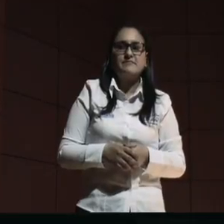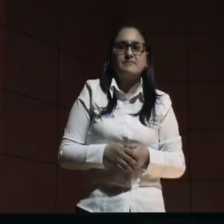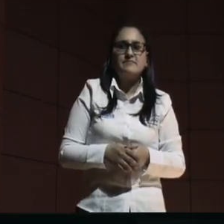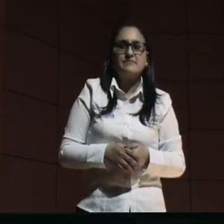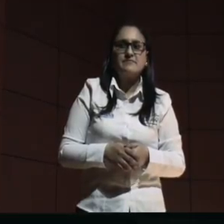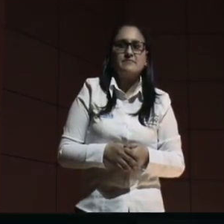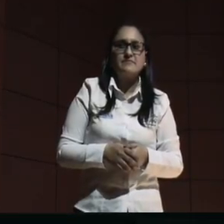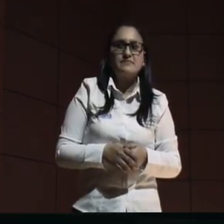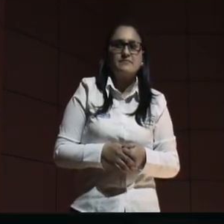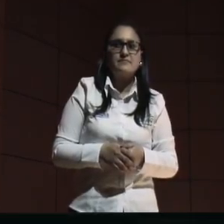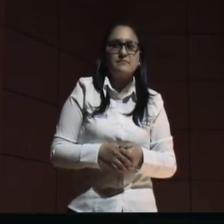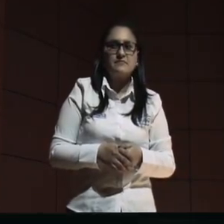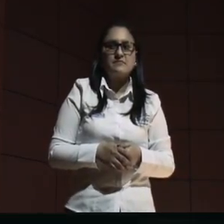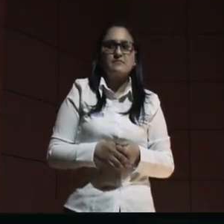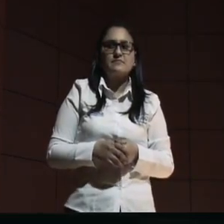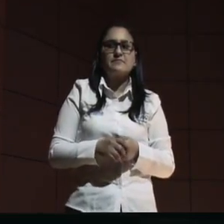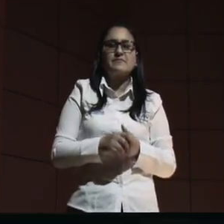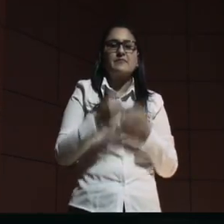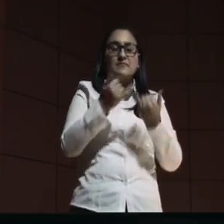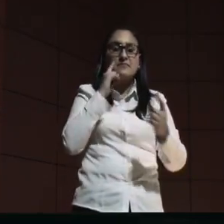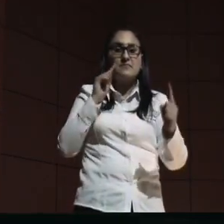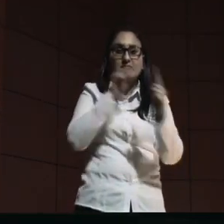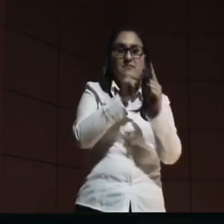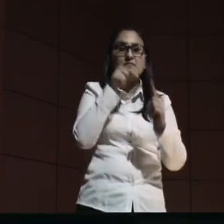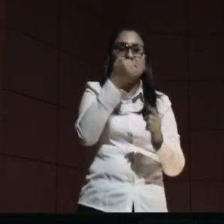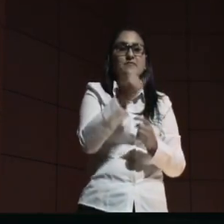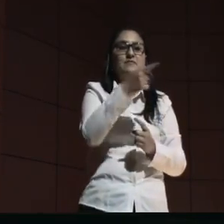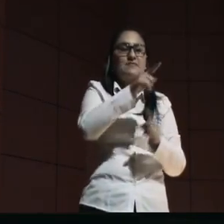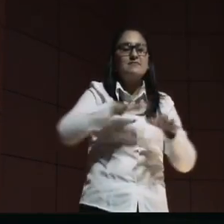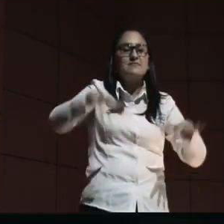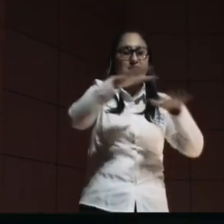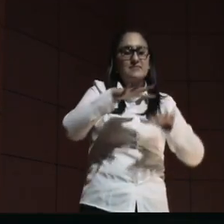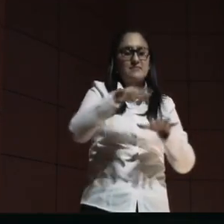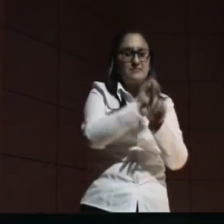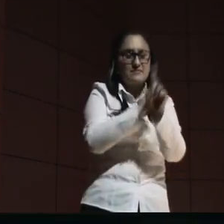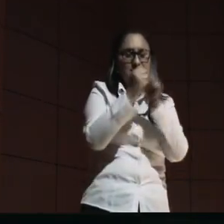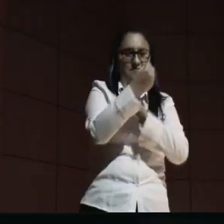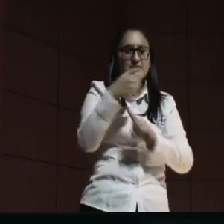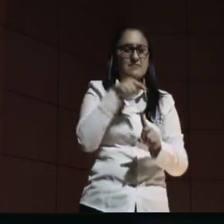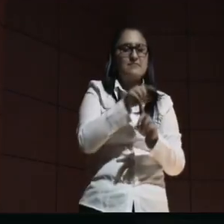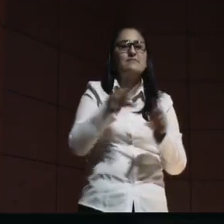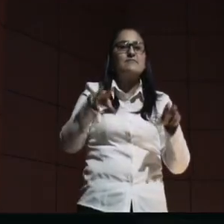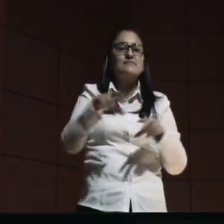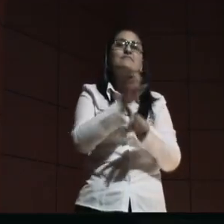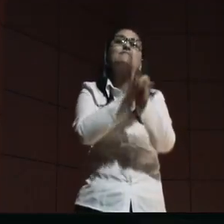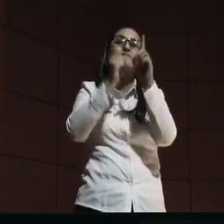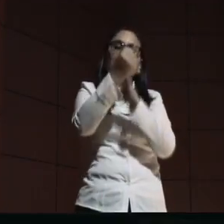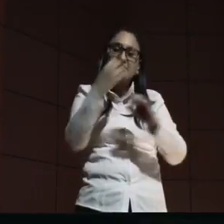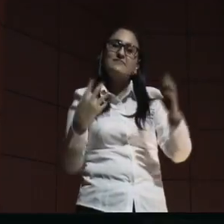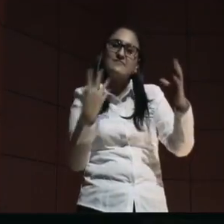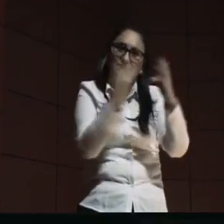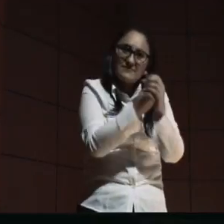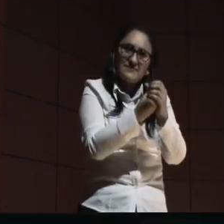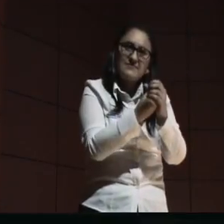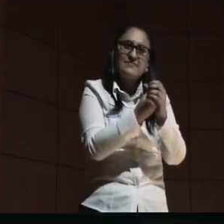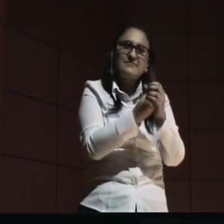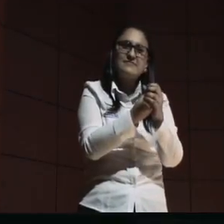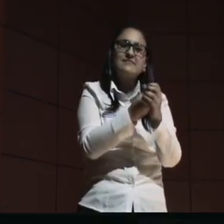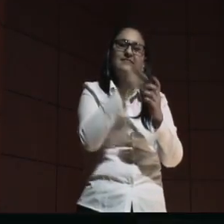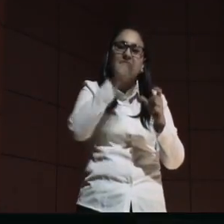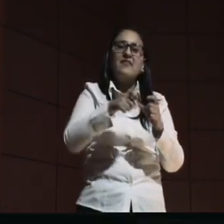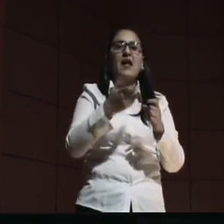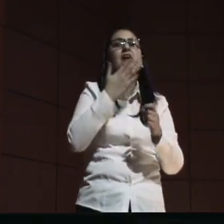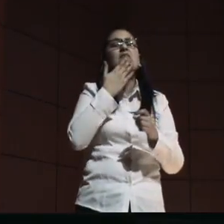Sin embargo, para lograr este objetivo, la construcción de espacios amigables, sociedades incluyentes,